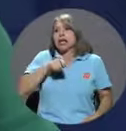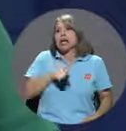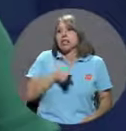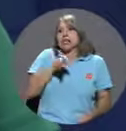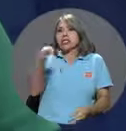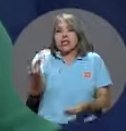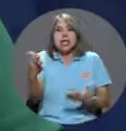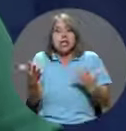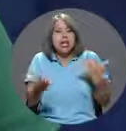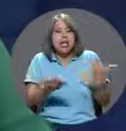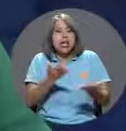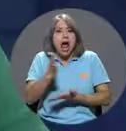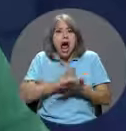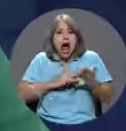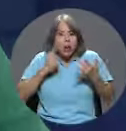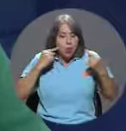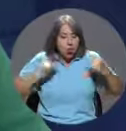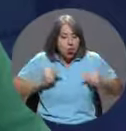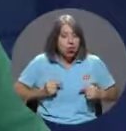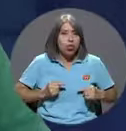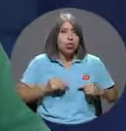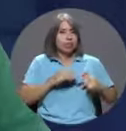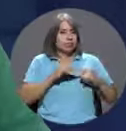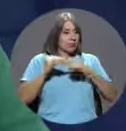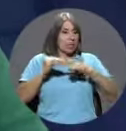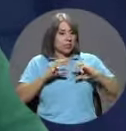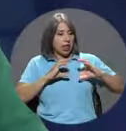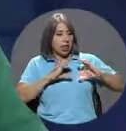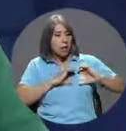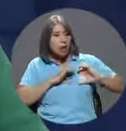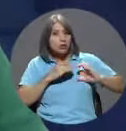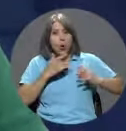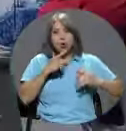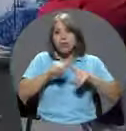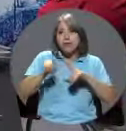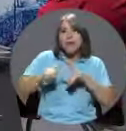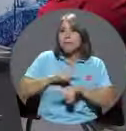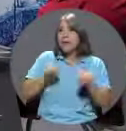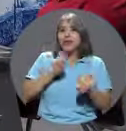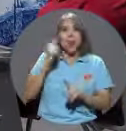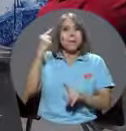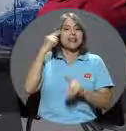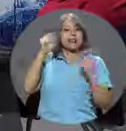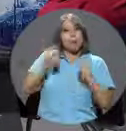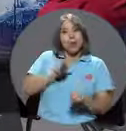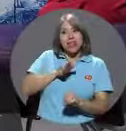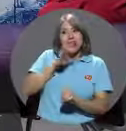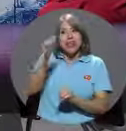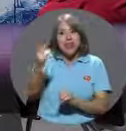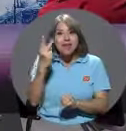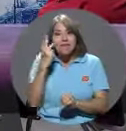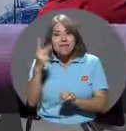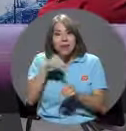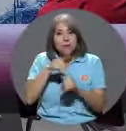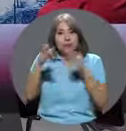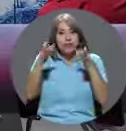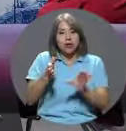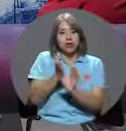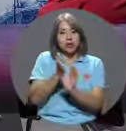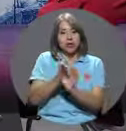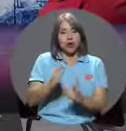al ortopedista, por ejemplo, a cualquier cardiólogo. No a un profesional en psicología. Sí. Y en este